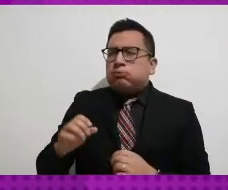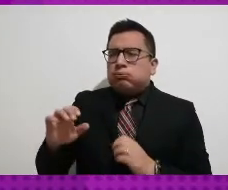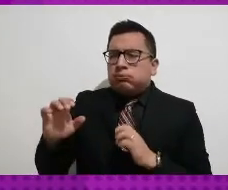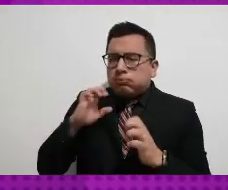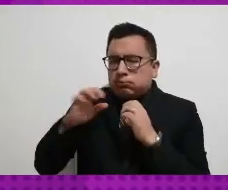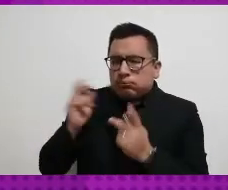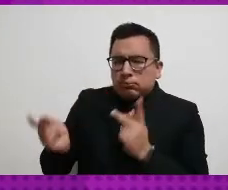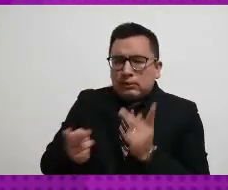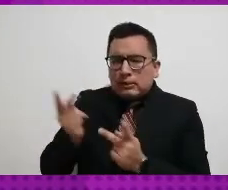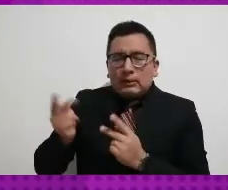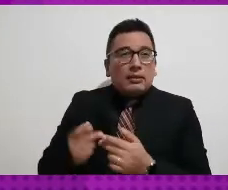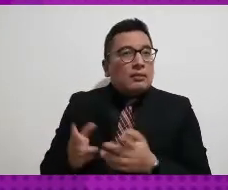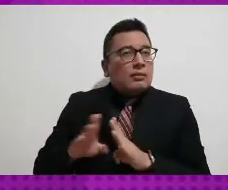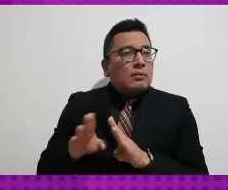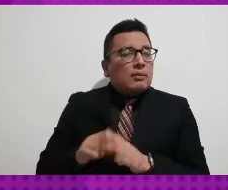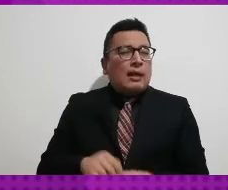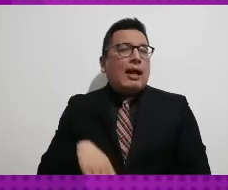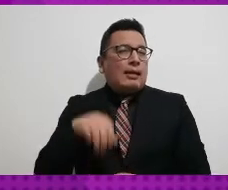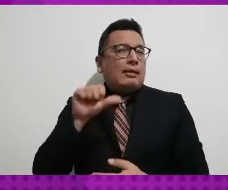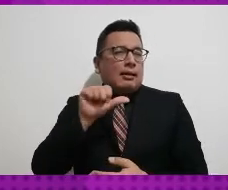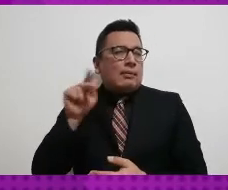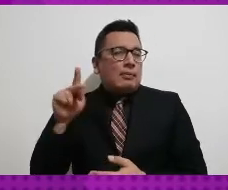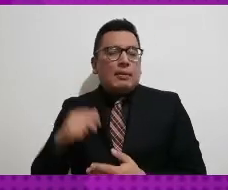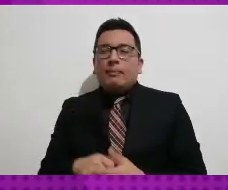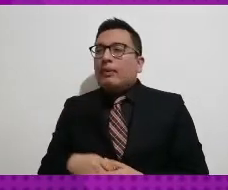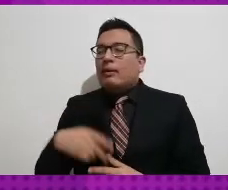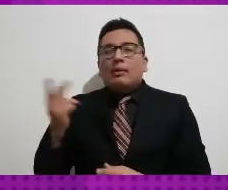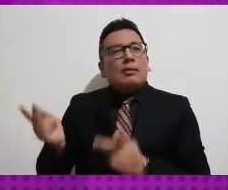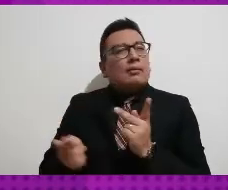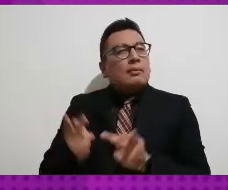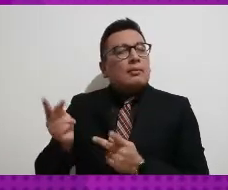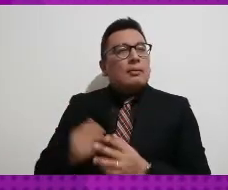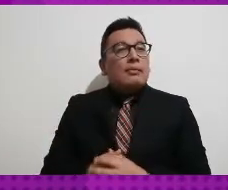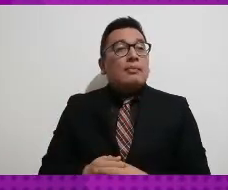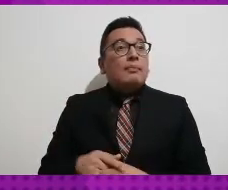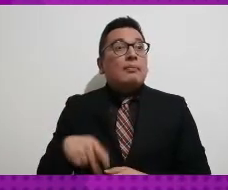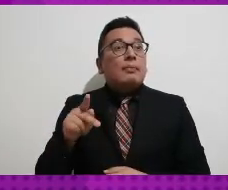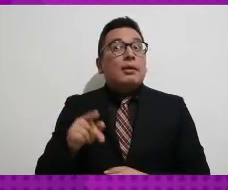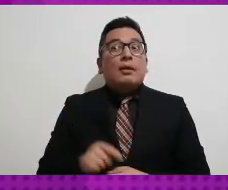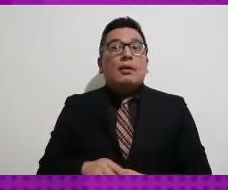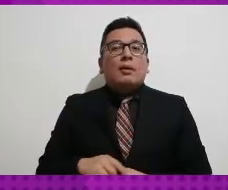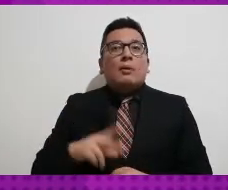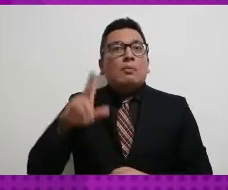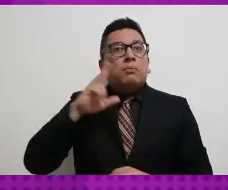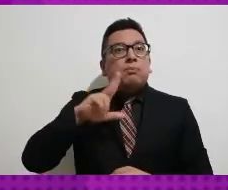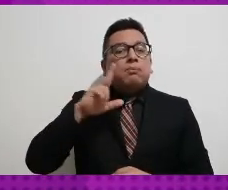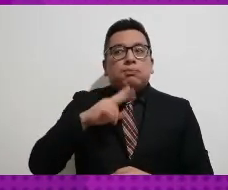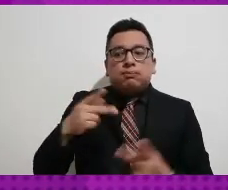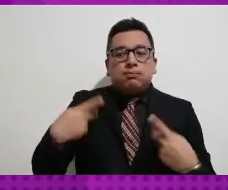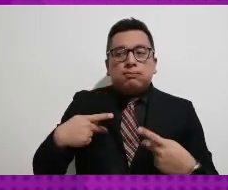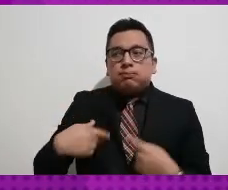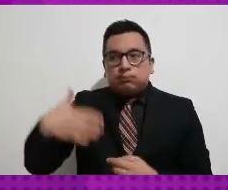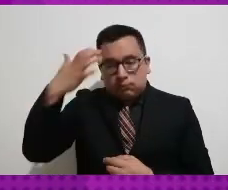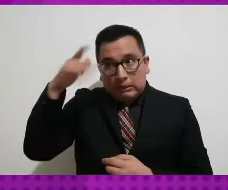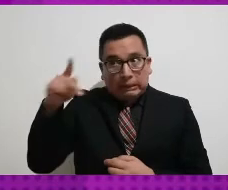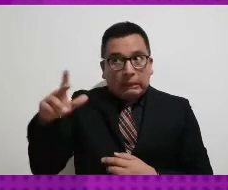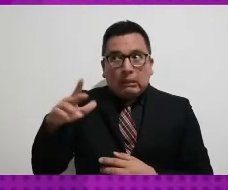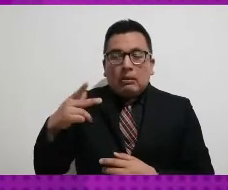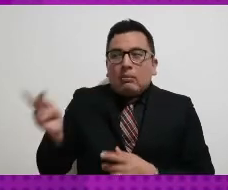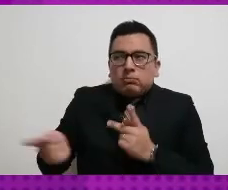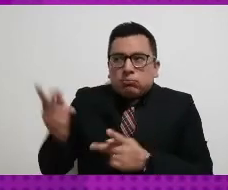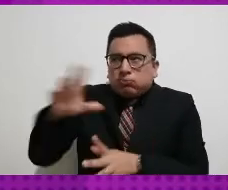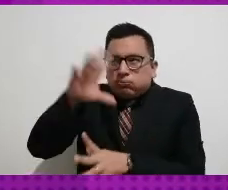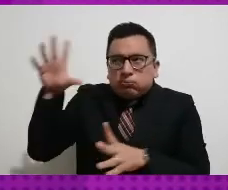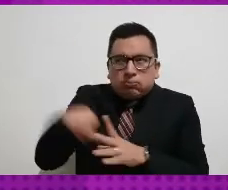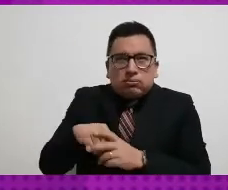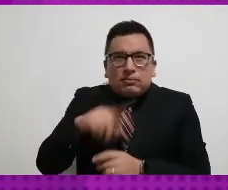de manera anónima a través de una aplicación, pero nos daba la percepción que tenía la ciudadanía sin conocer sus datos personales de